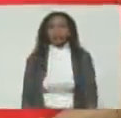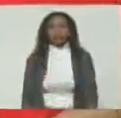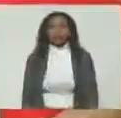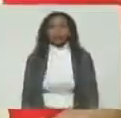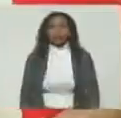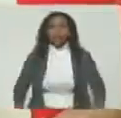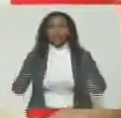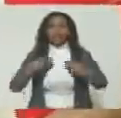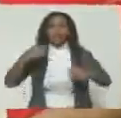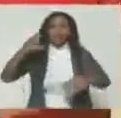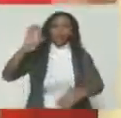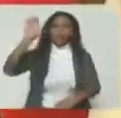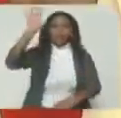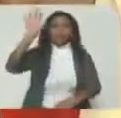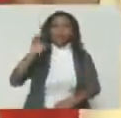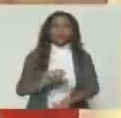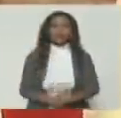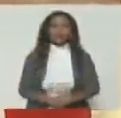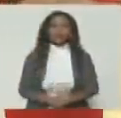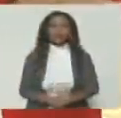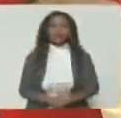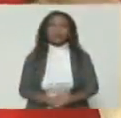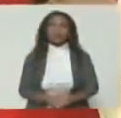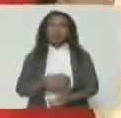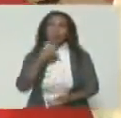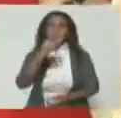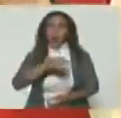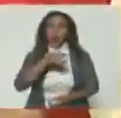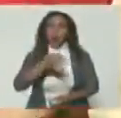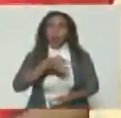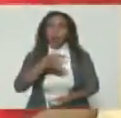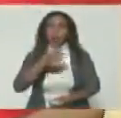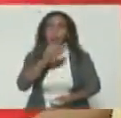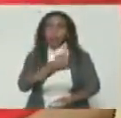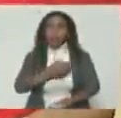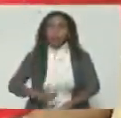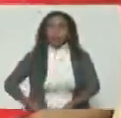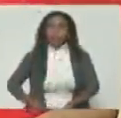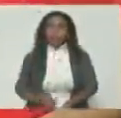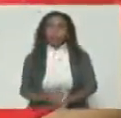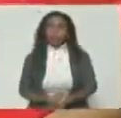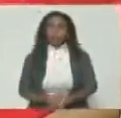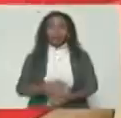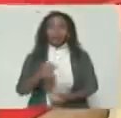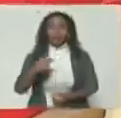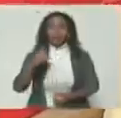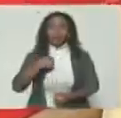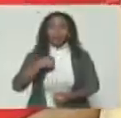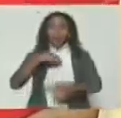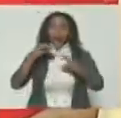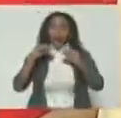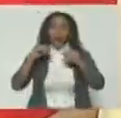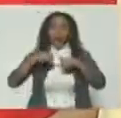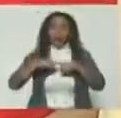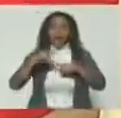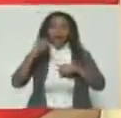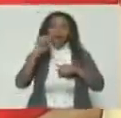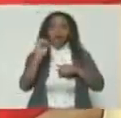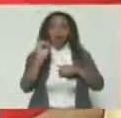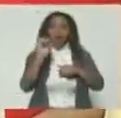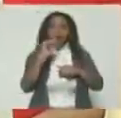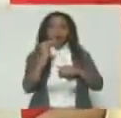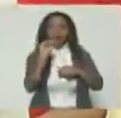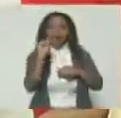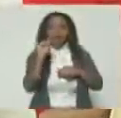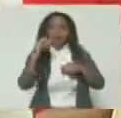¡Viva la patria! ¡Viva! Buenas tardes, presidente. Le habla Noris Escobar desde La Morantera, San Antonio de